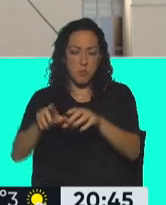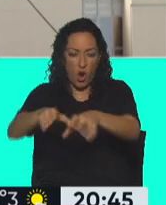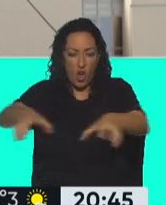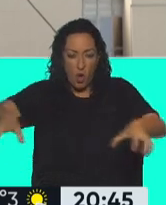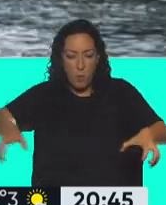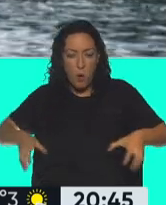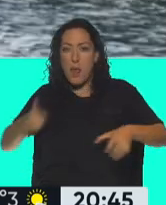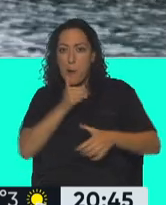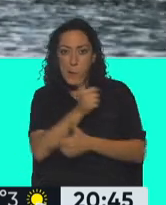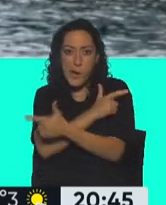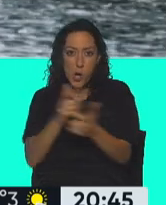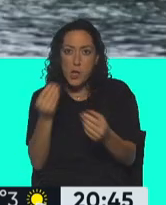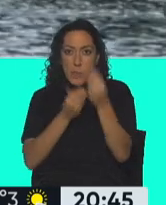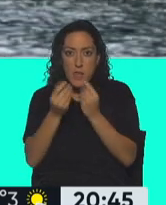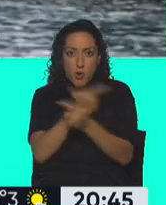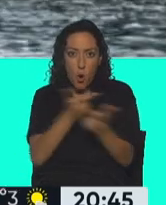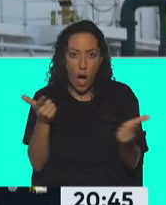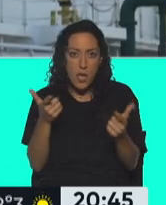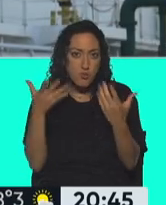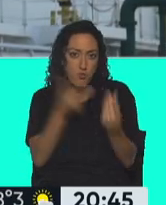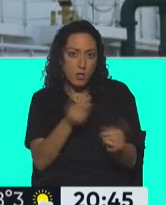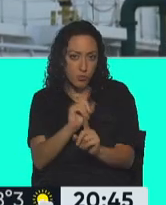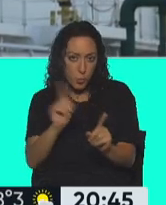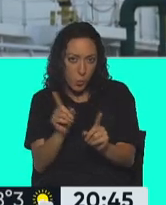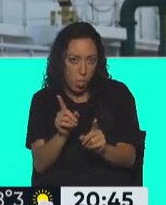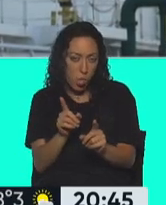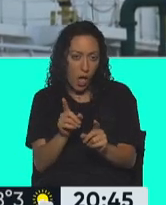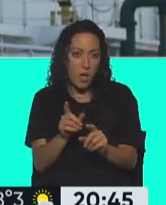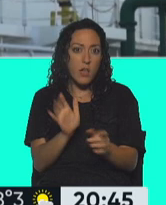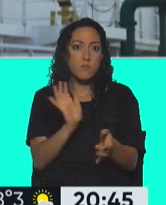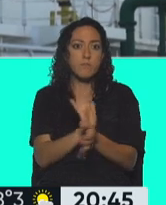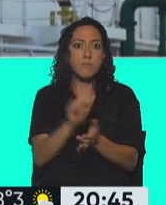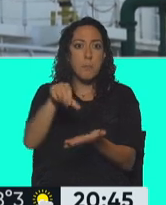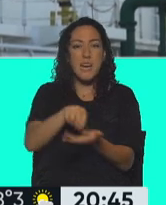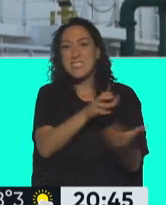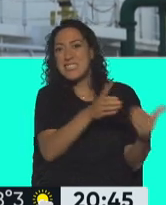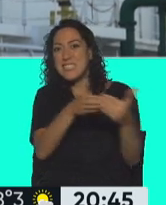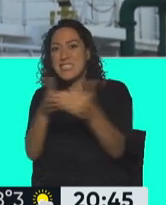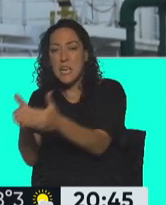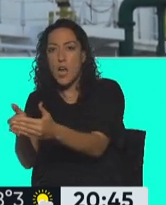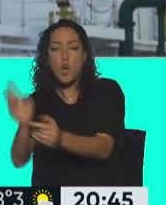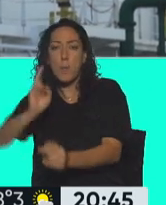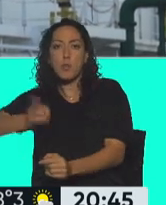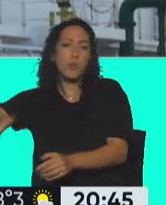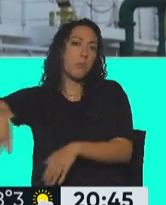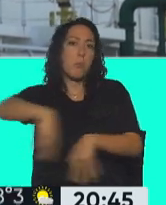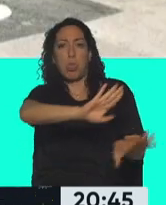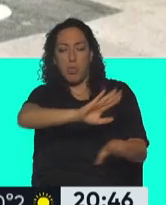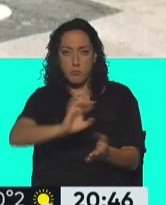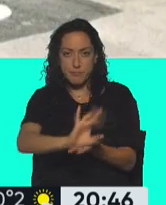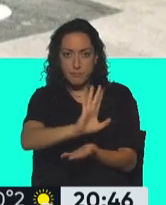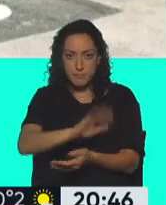que están sin agua, que están sin alimentos y no los dejan ni siquiera llegar al territorio, ¿no? Y quedan, bueno,